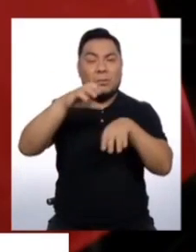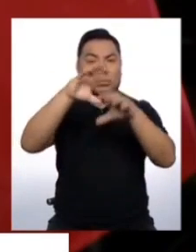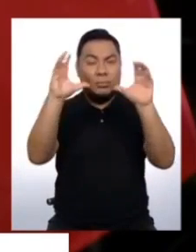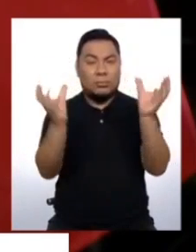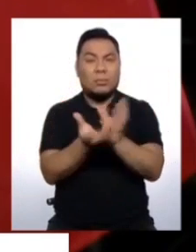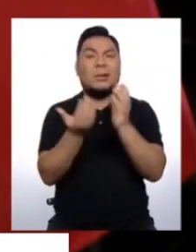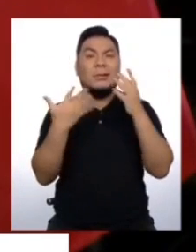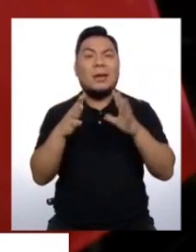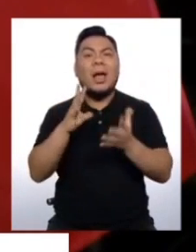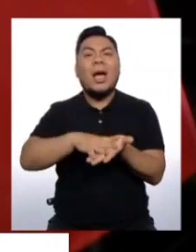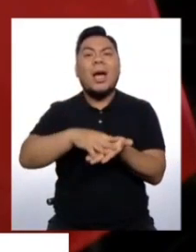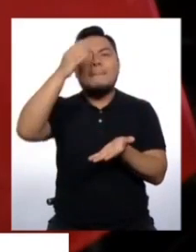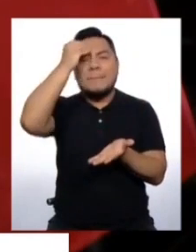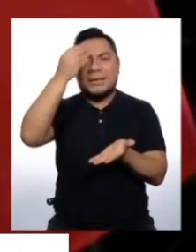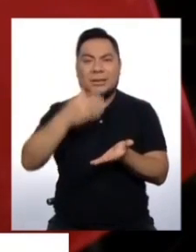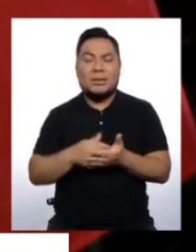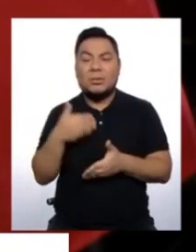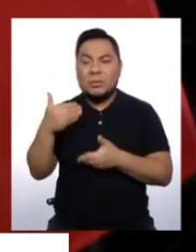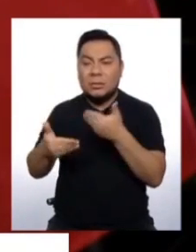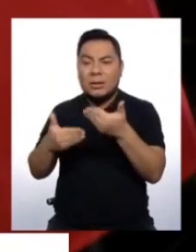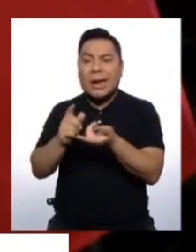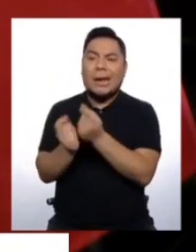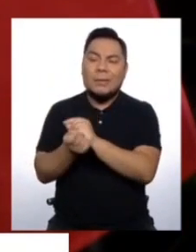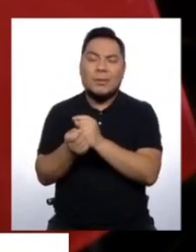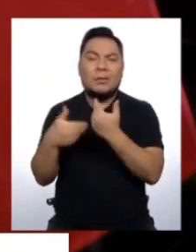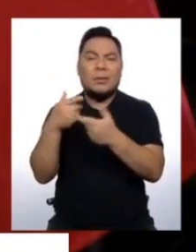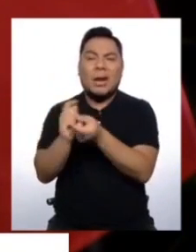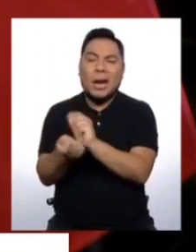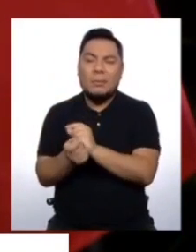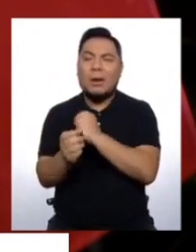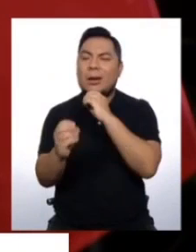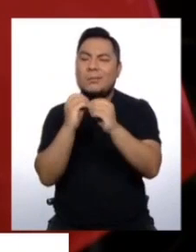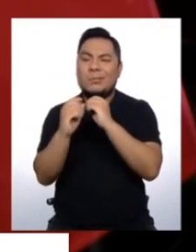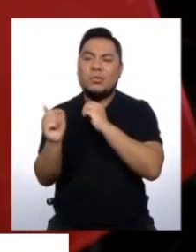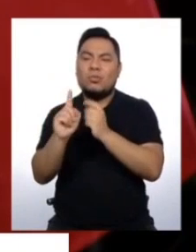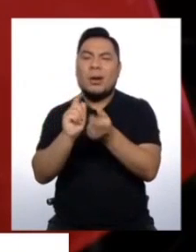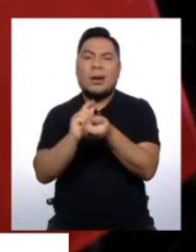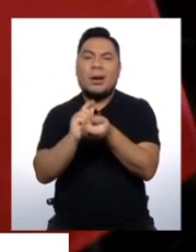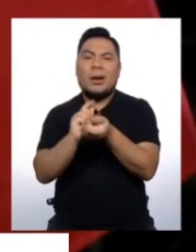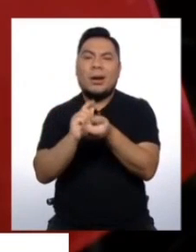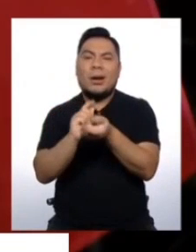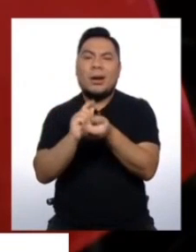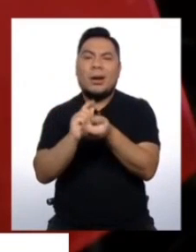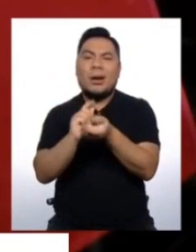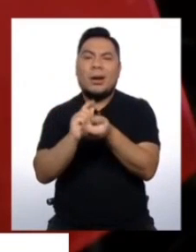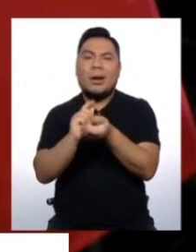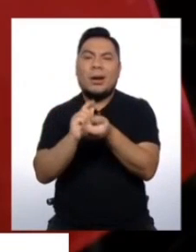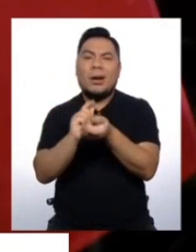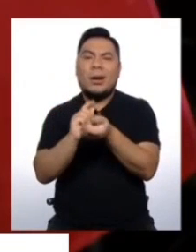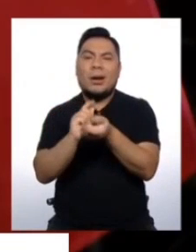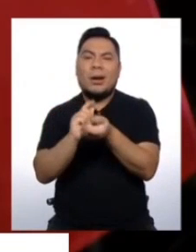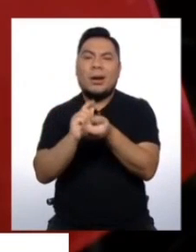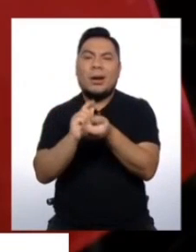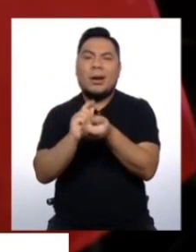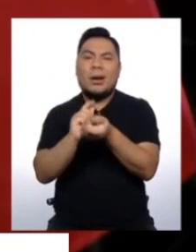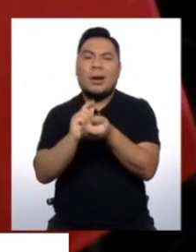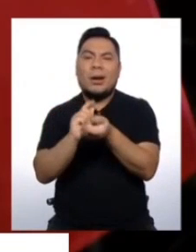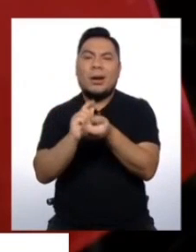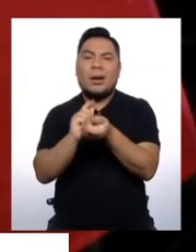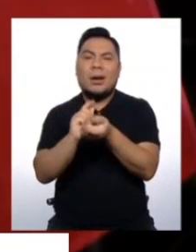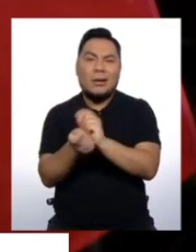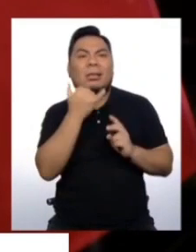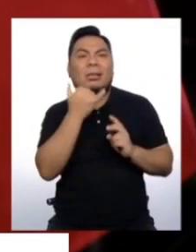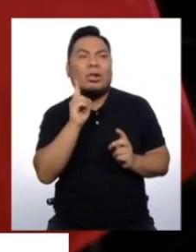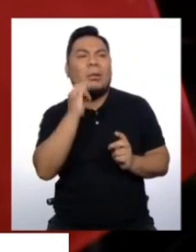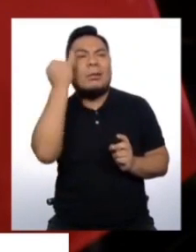está aprendiendo y corrigiendo en el camino. Y hay que entender eso. No es improvisación. Es al